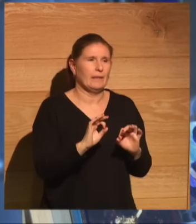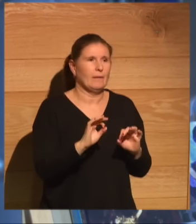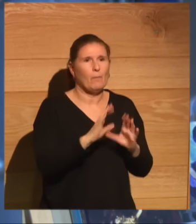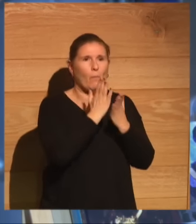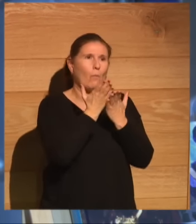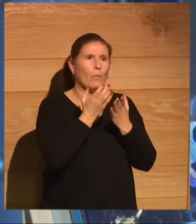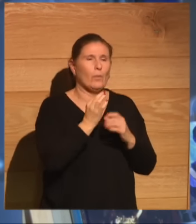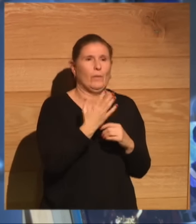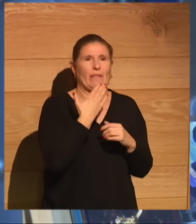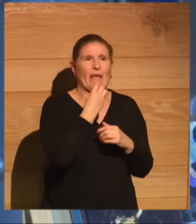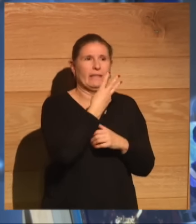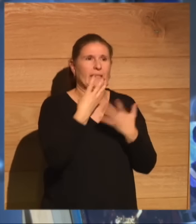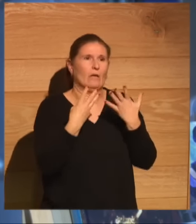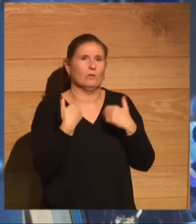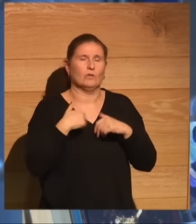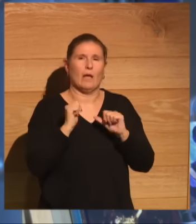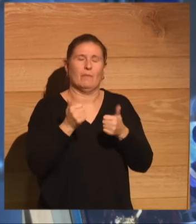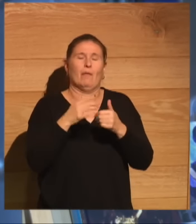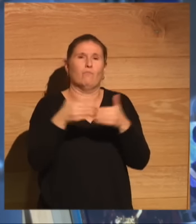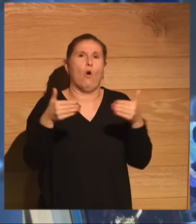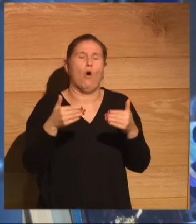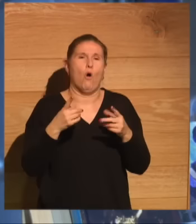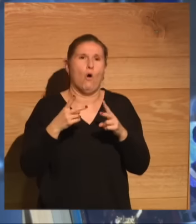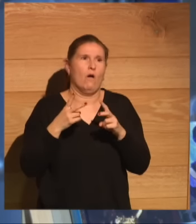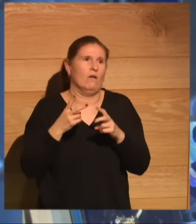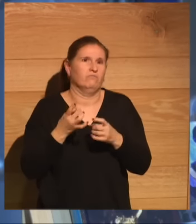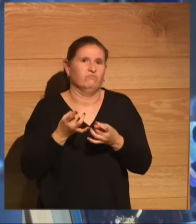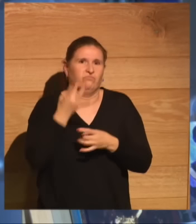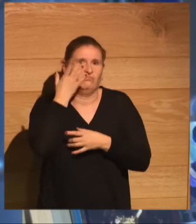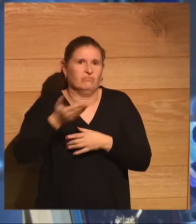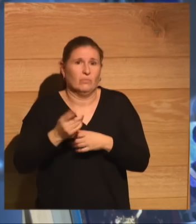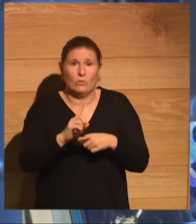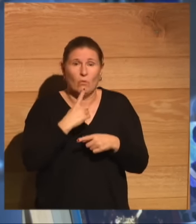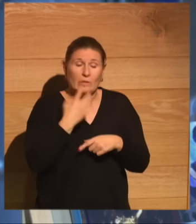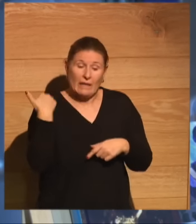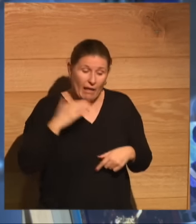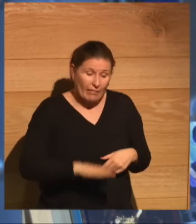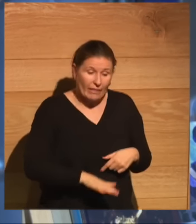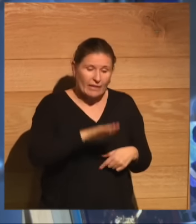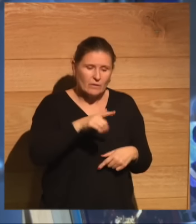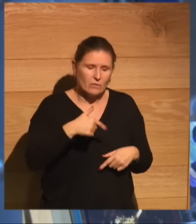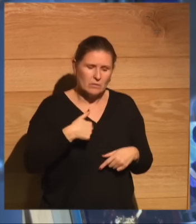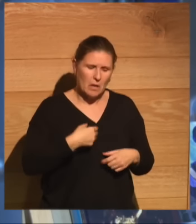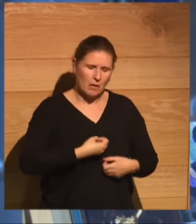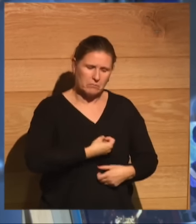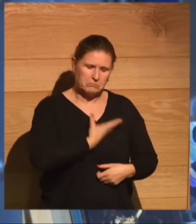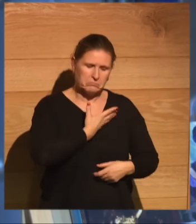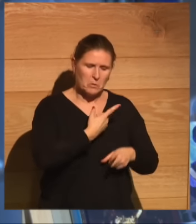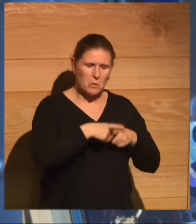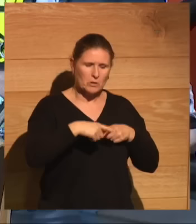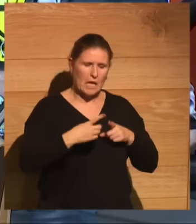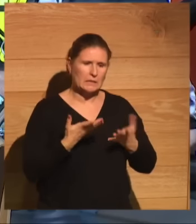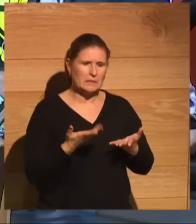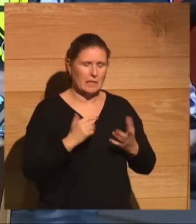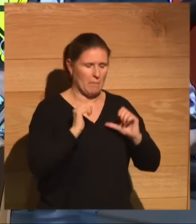inquietudes desde muy pronto y ha buscado cómo encauzarlas, pues efectivamente desde muy niño se puso a hacer sus cortitos,